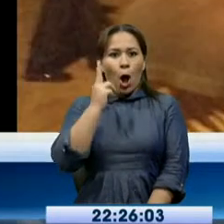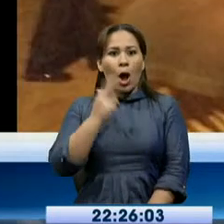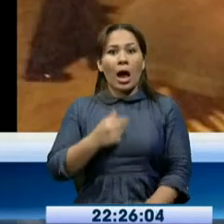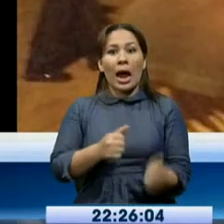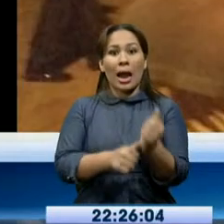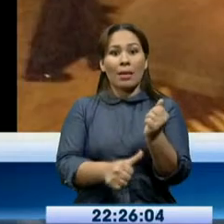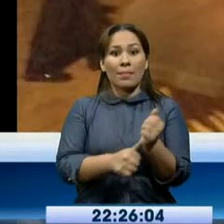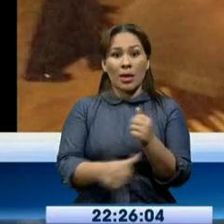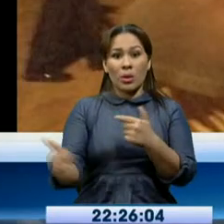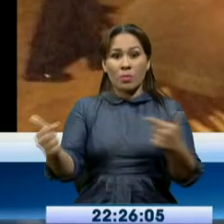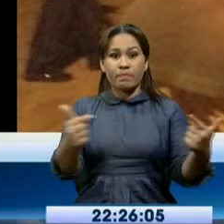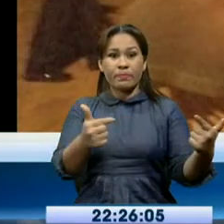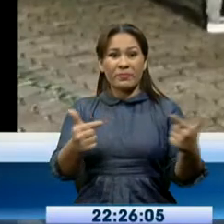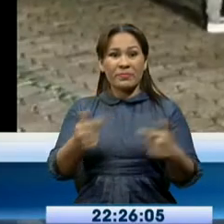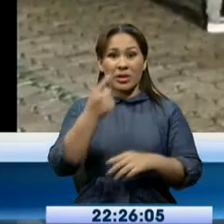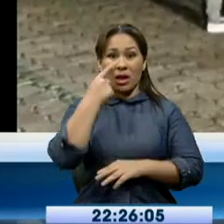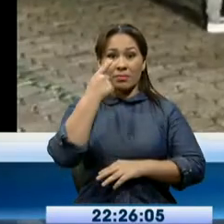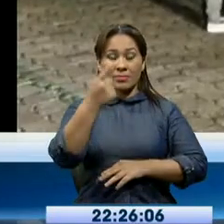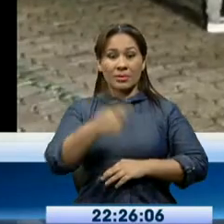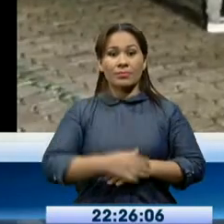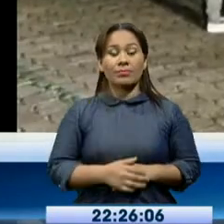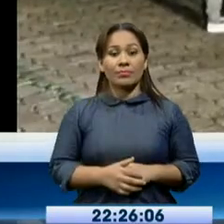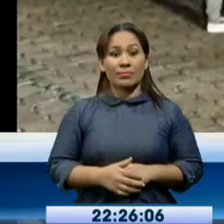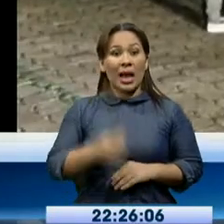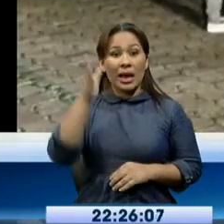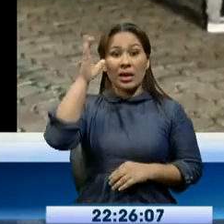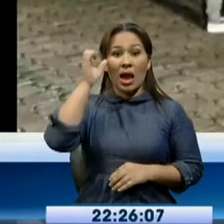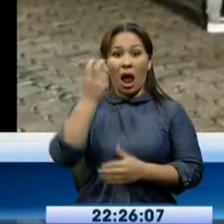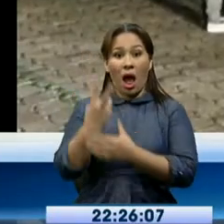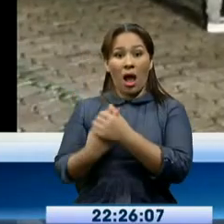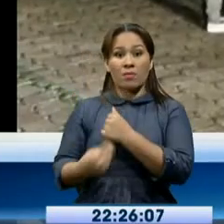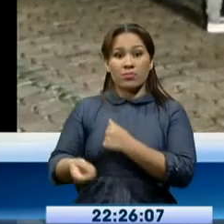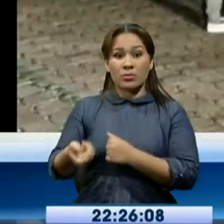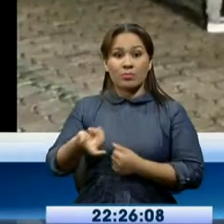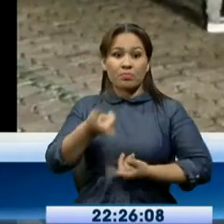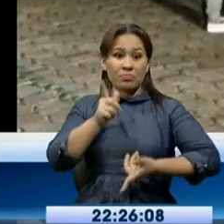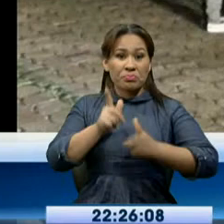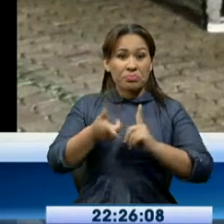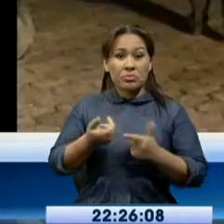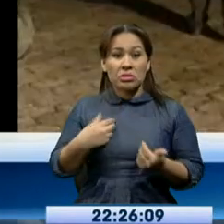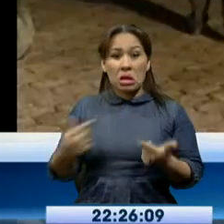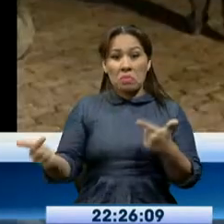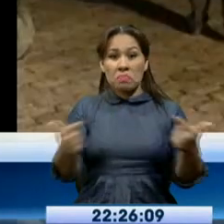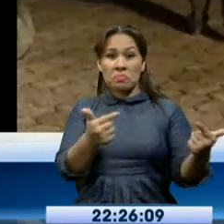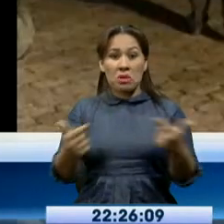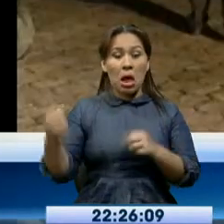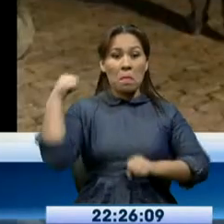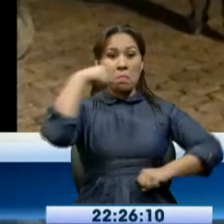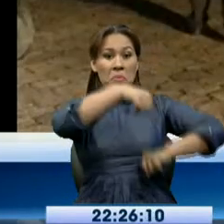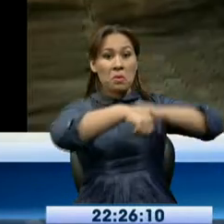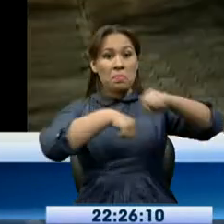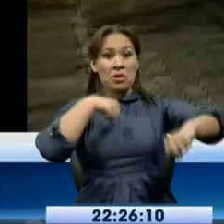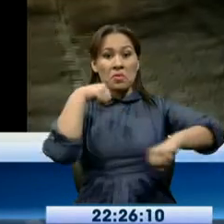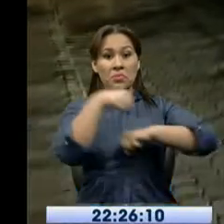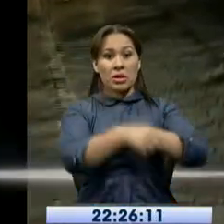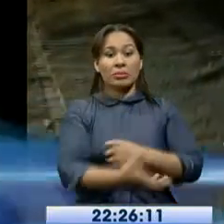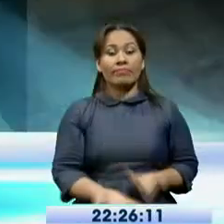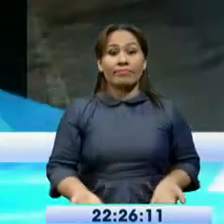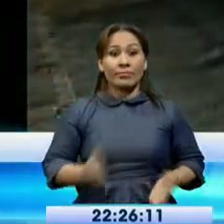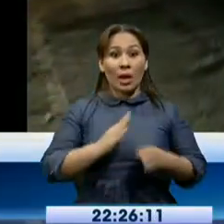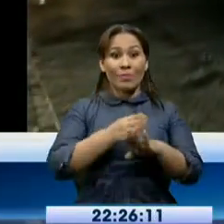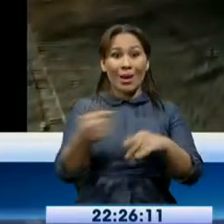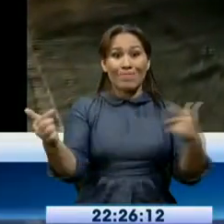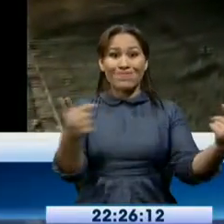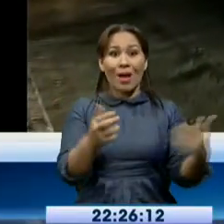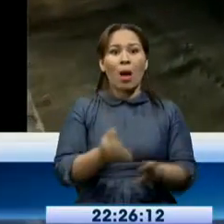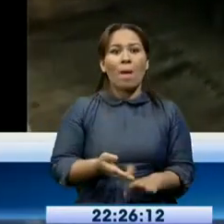Se presume que estuvieron bajo el efecto de las sustancias y trataron de una riña, alguna situación. Y el pleito